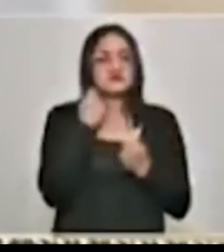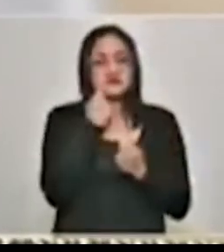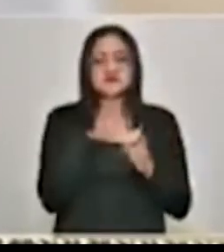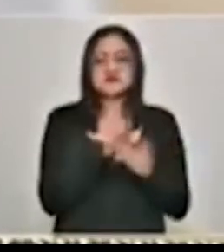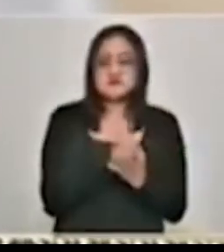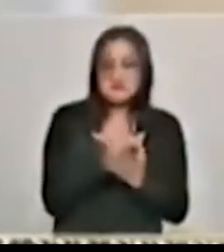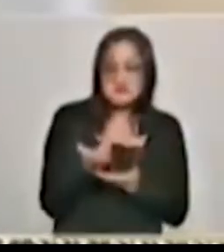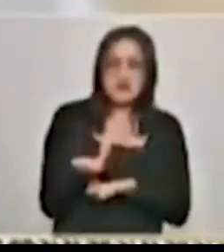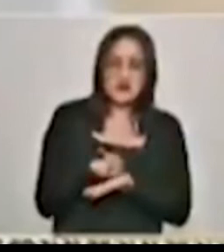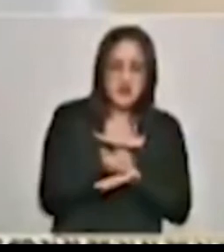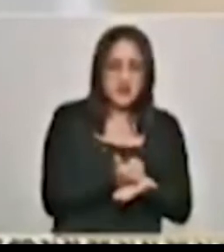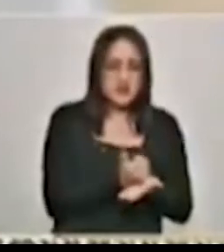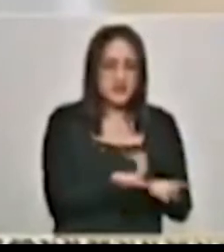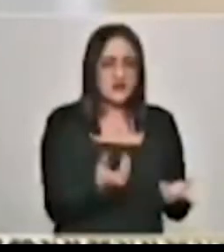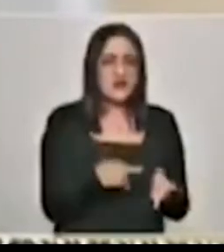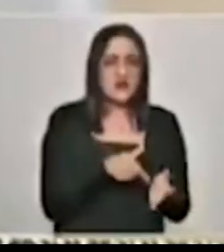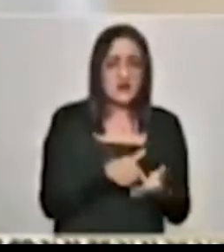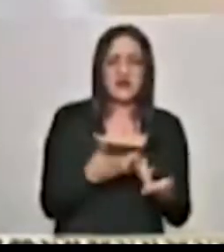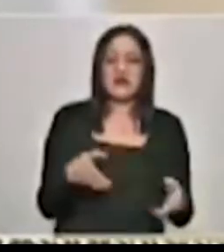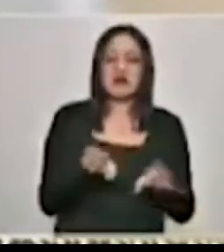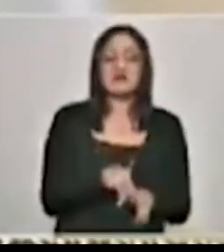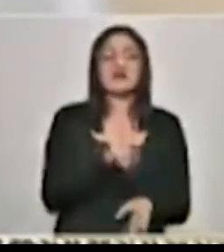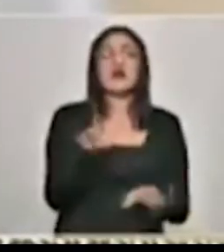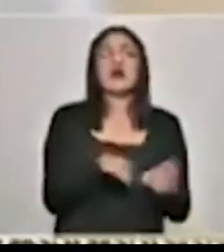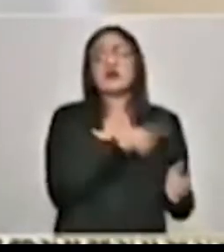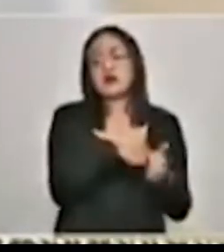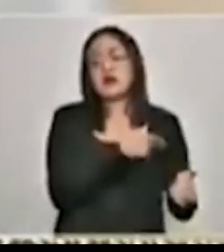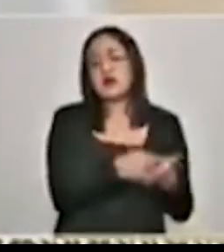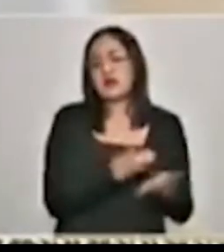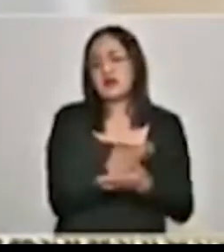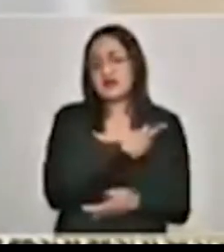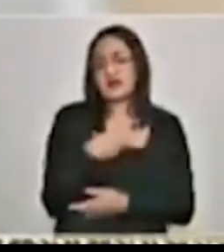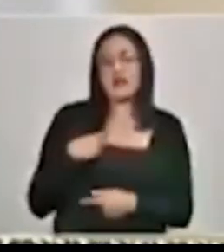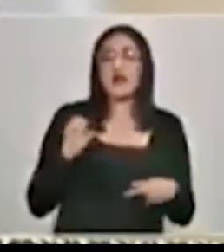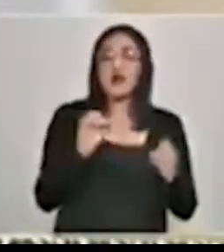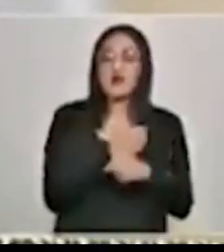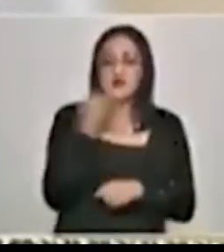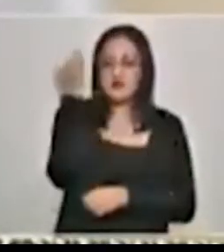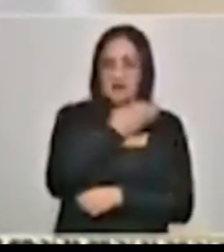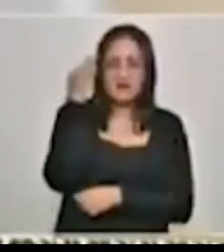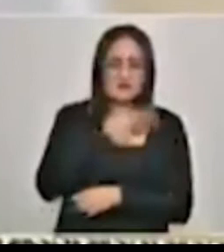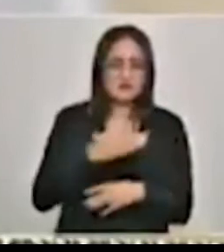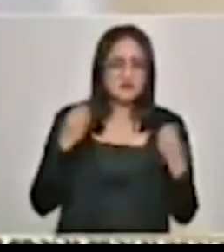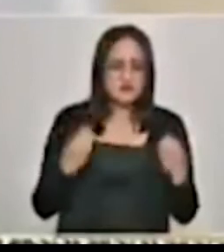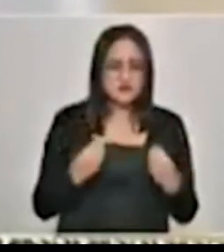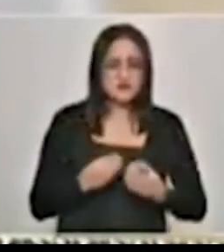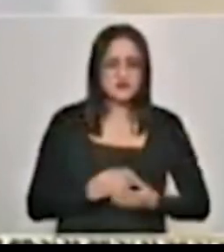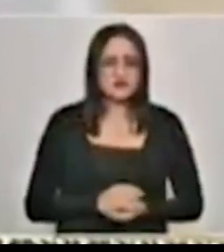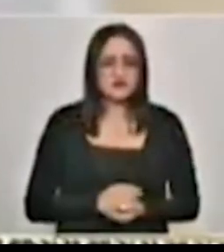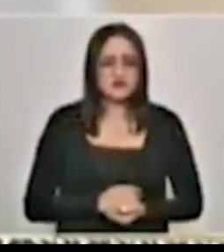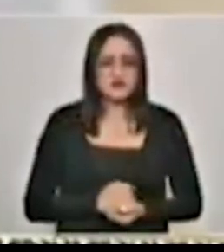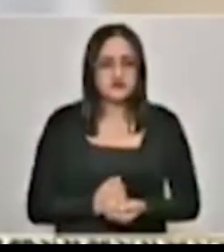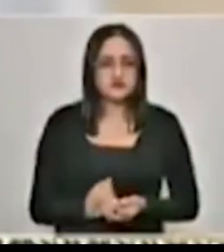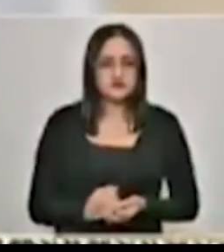lugares preferentes, cancelar embargos mediante oficios falsos.